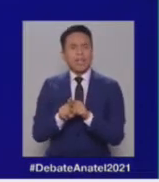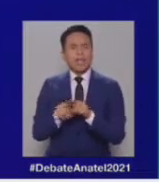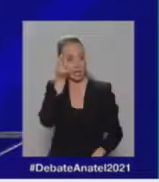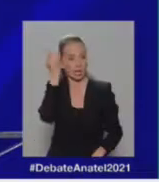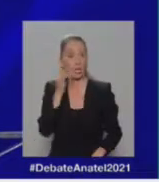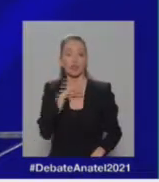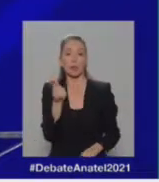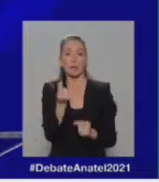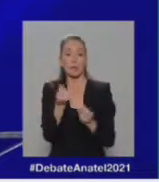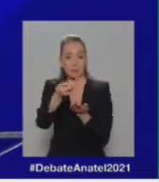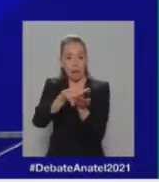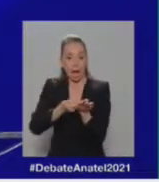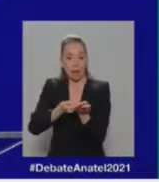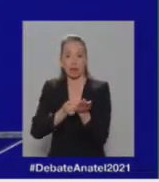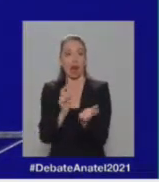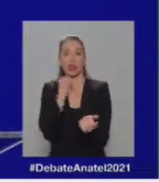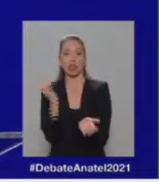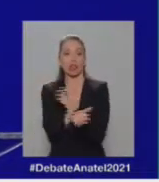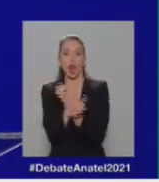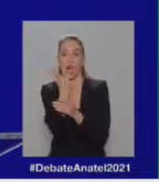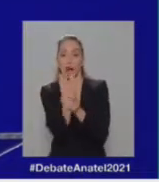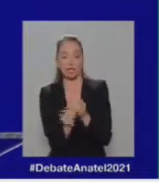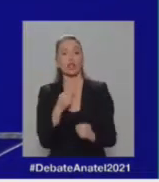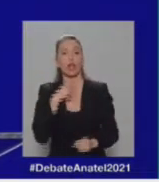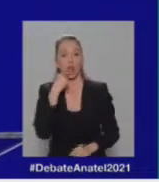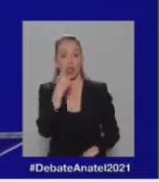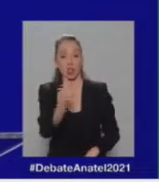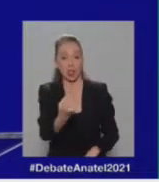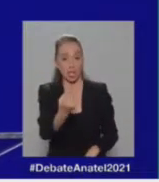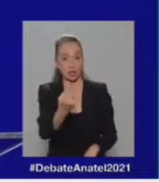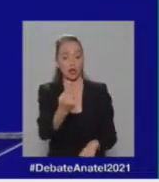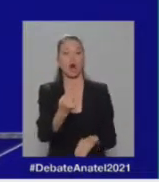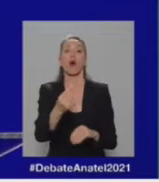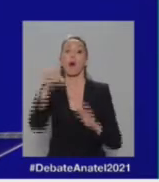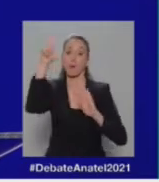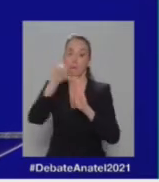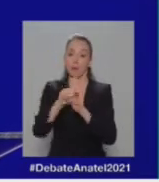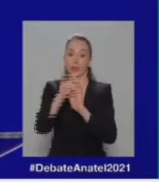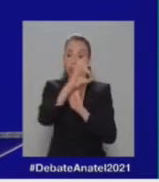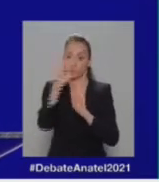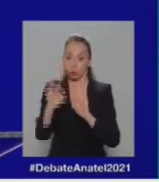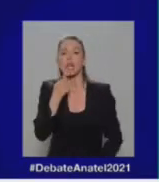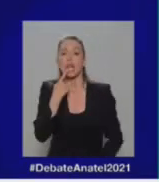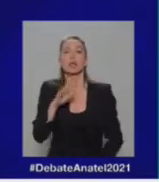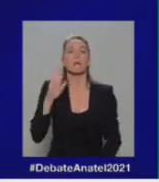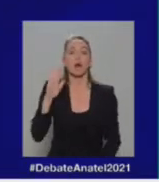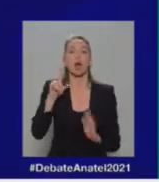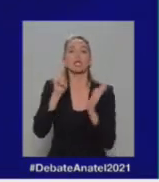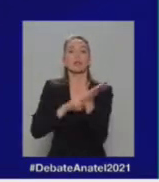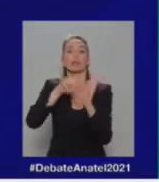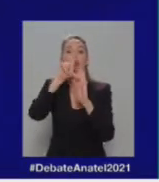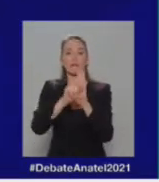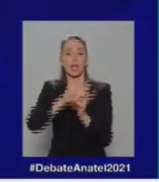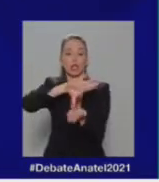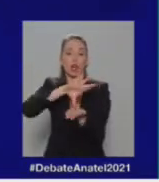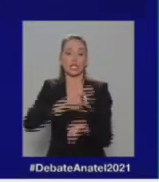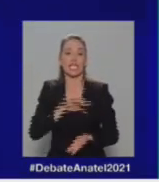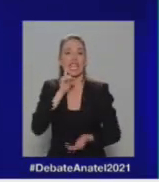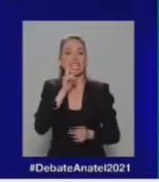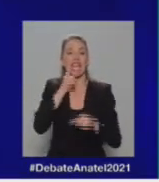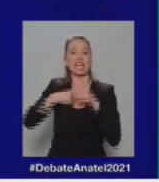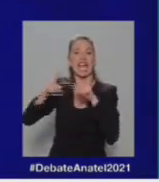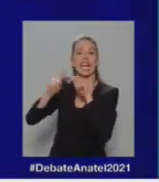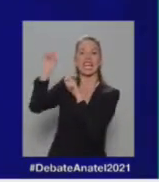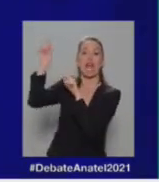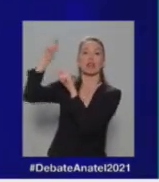con el proyecto Dominga, dijo Sichel. Le pediré a mis ministros rechazar el proyecto, pero siempre la institucionalidad usando los instrumentos del